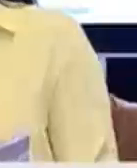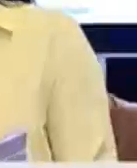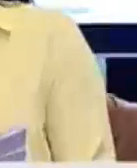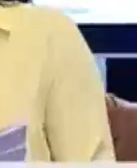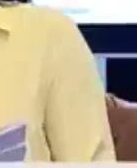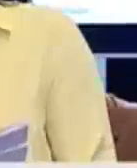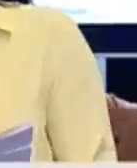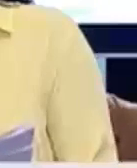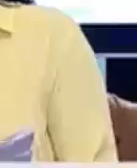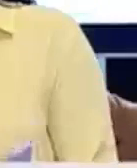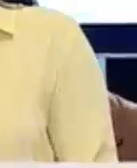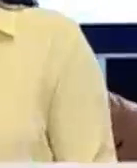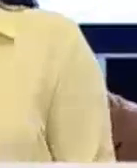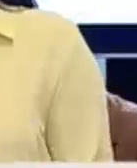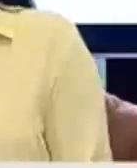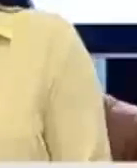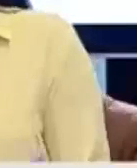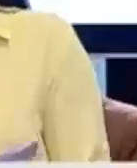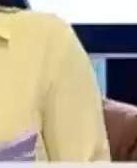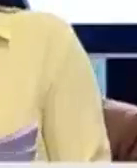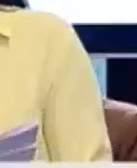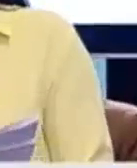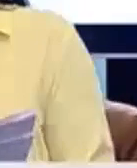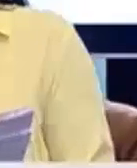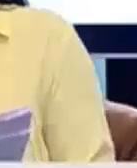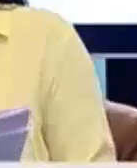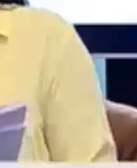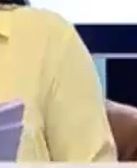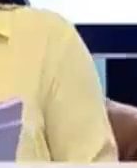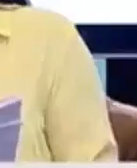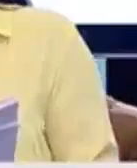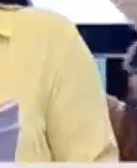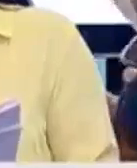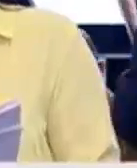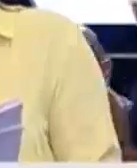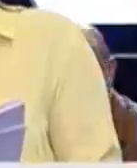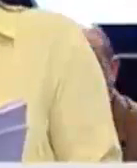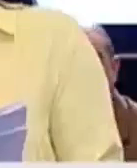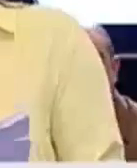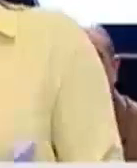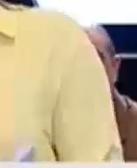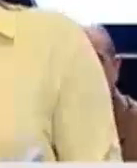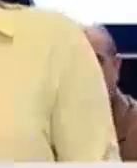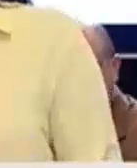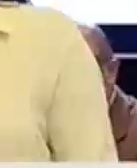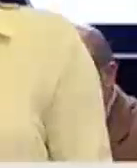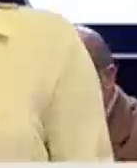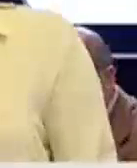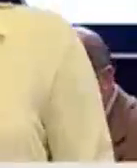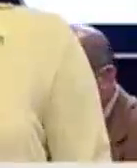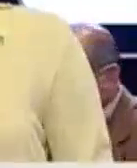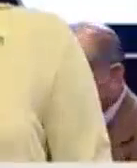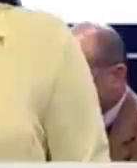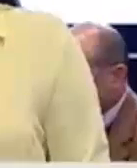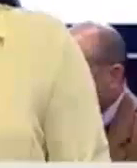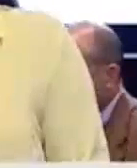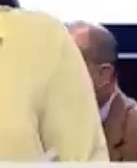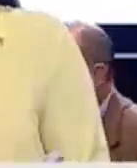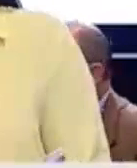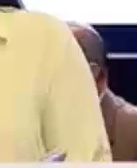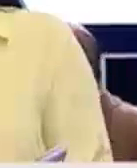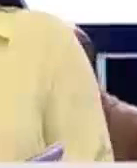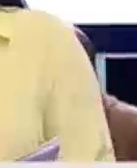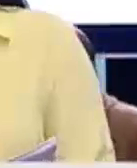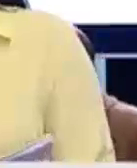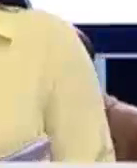sobre el derecho al trabajo, a la salud, a la seguridad y la inclusión social. Esto en el desarrollo del primer